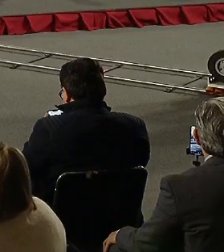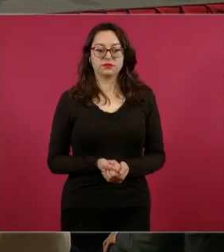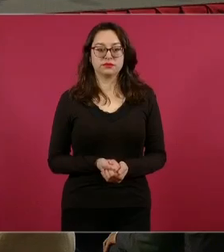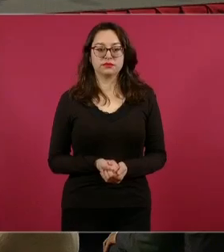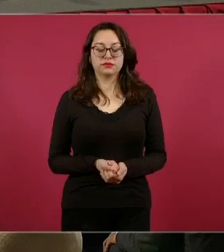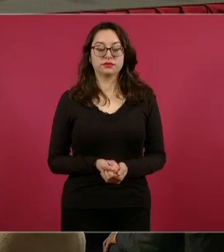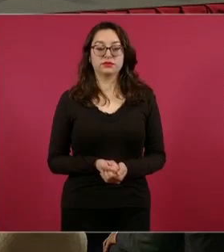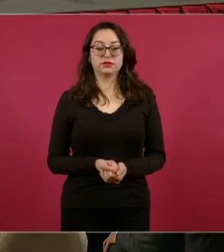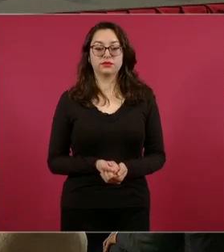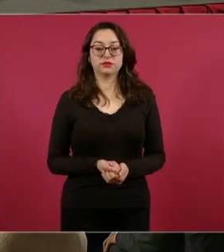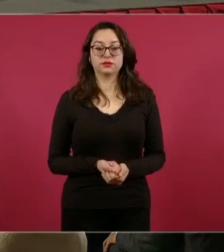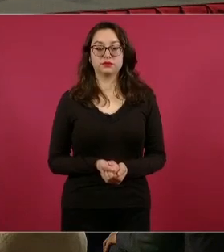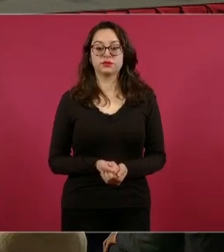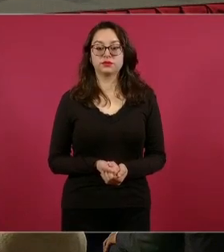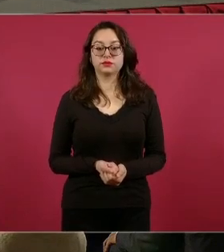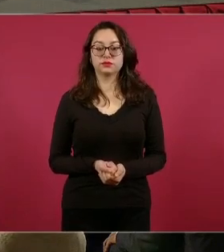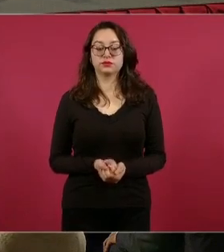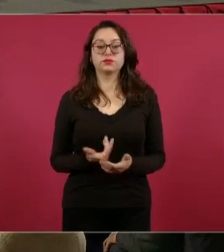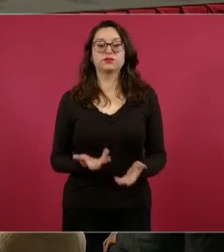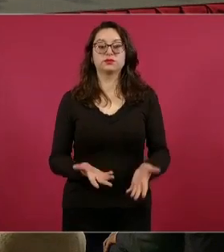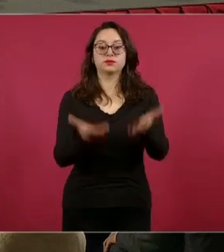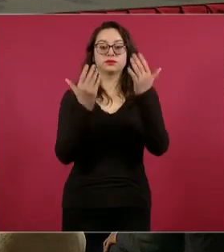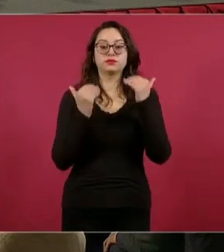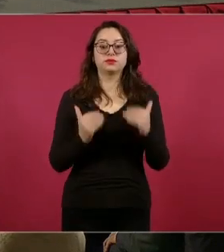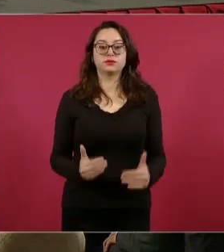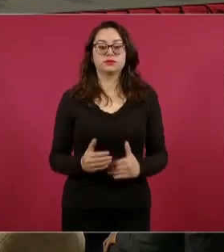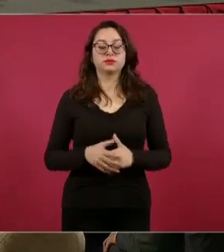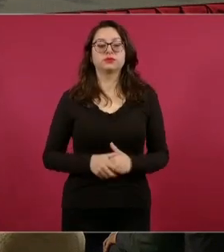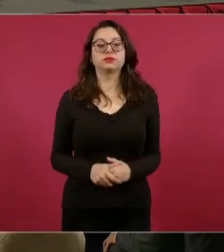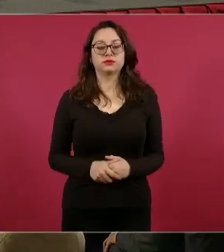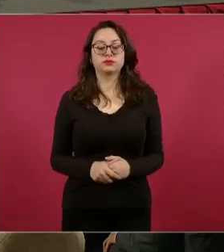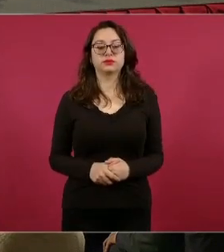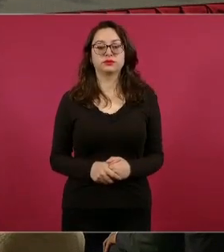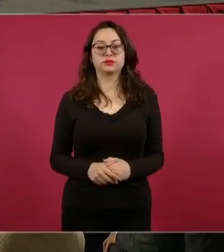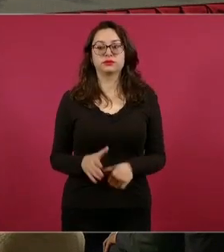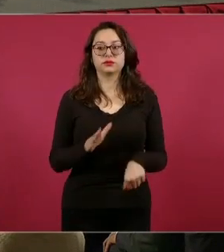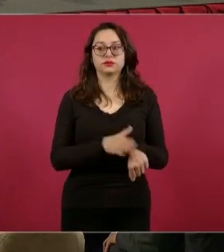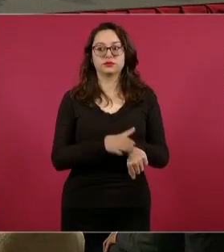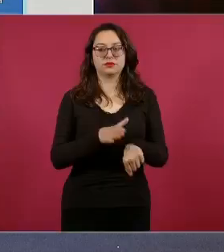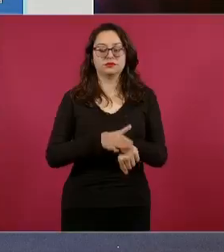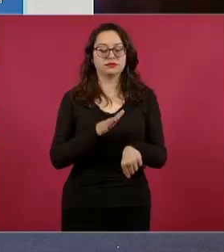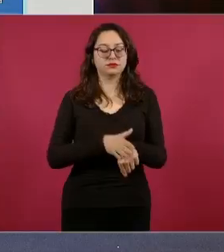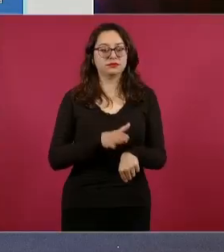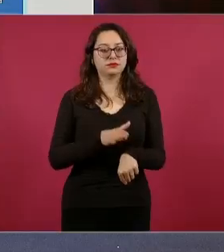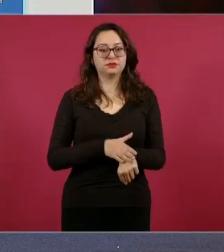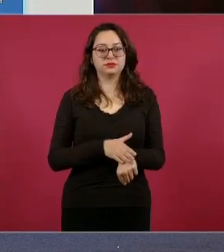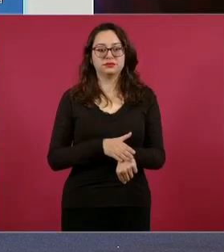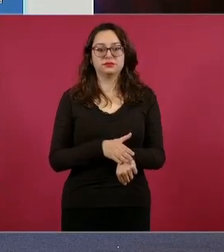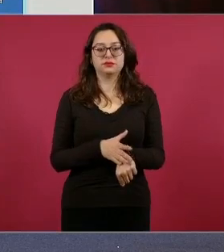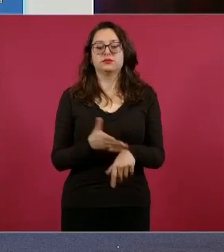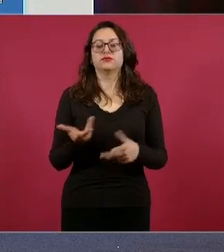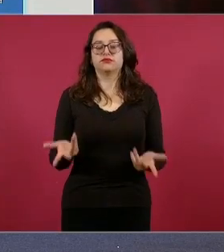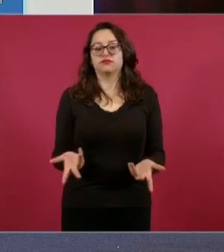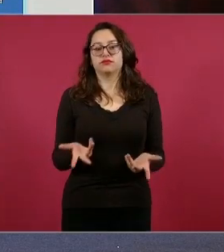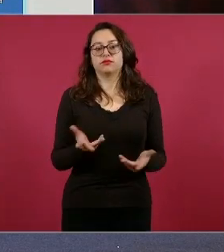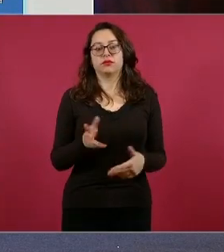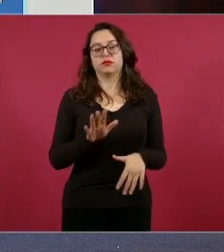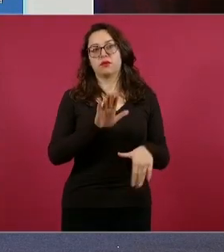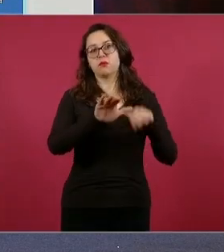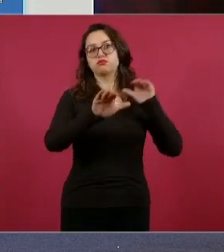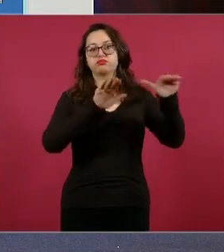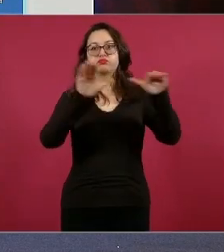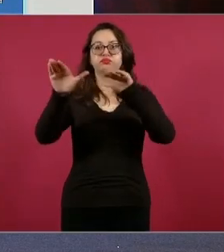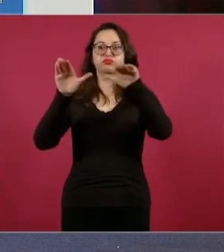de formación. Si pueden pasar la siguiente, esta es la convocatoria que les estamos haciendo hoy a esta Jornada Nacional